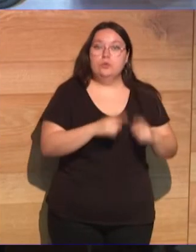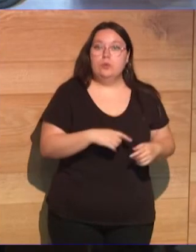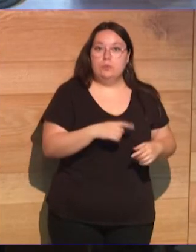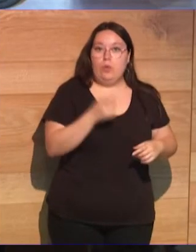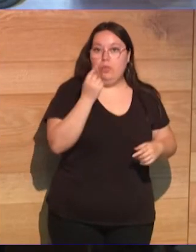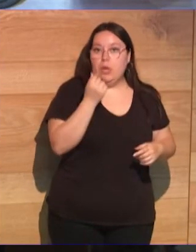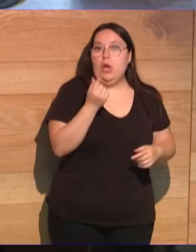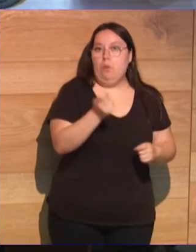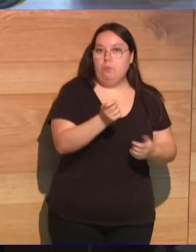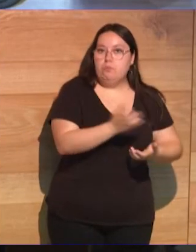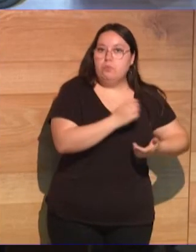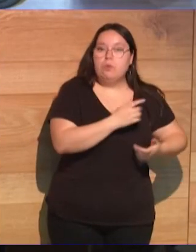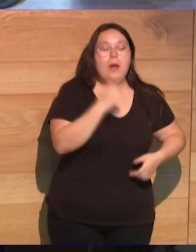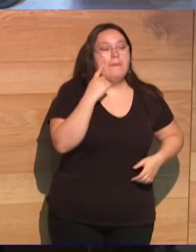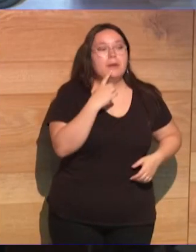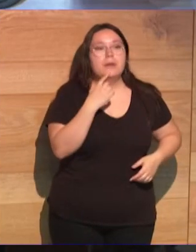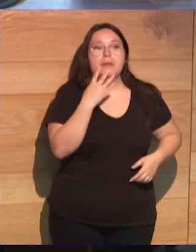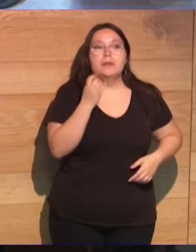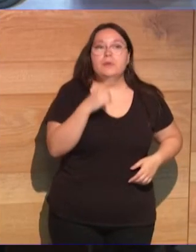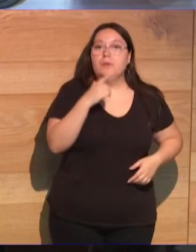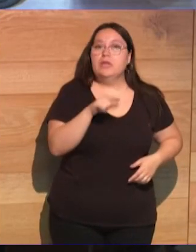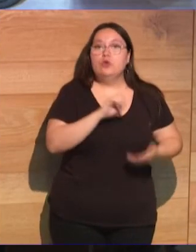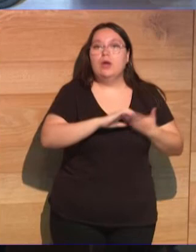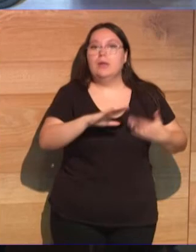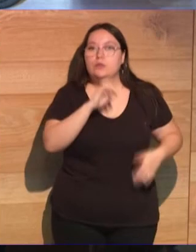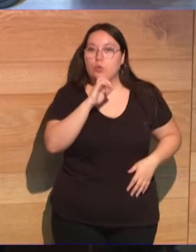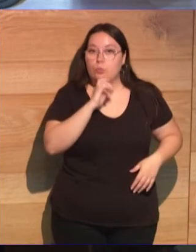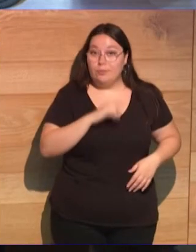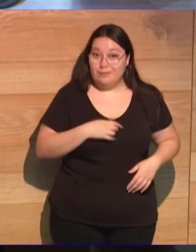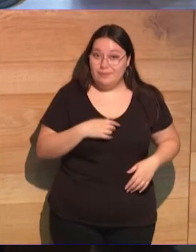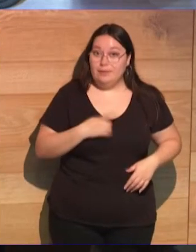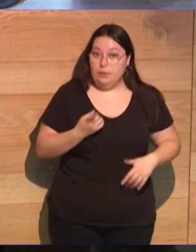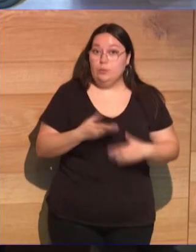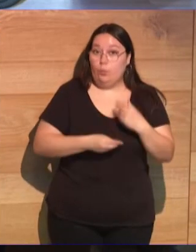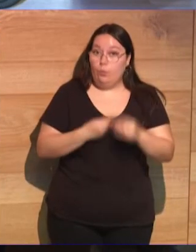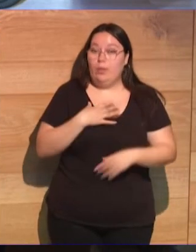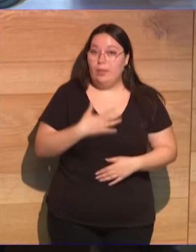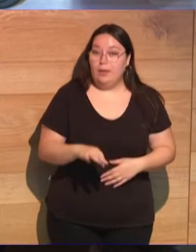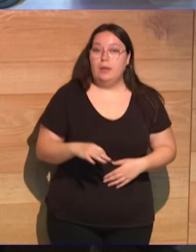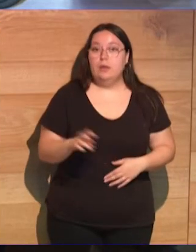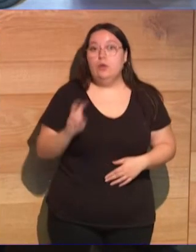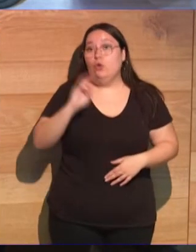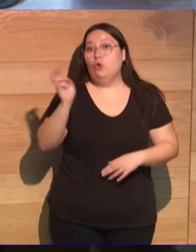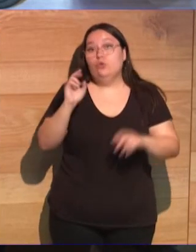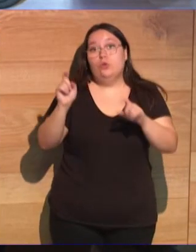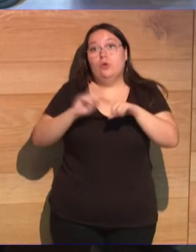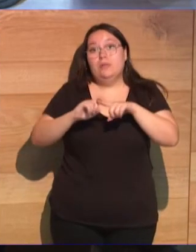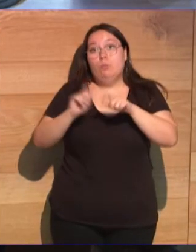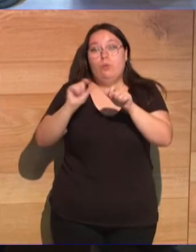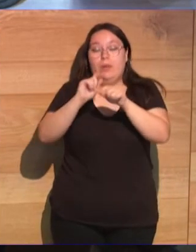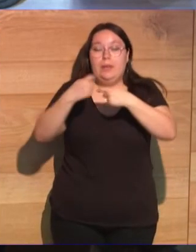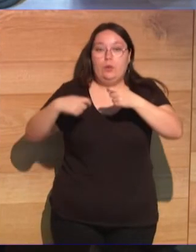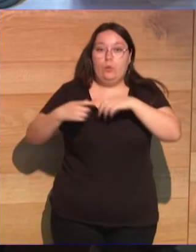de dinero, a ver quién decía, oye, voy a poner esto gratis, que se puede hacer y se puede generar otro tipo de negocio pues con los